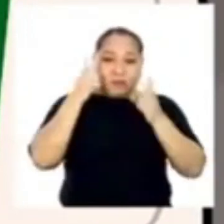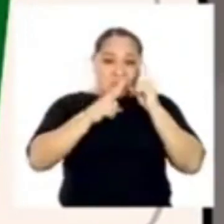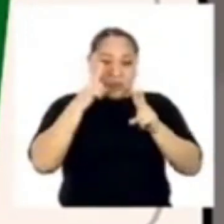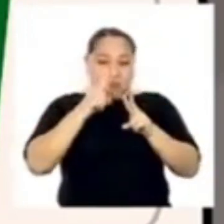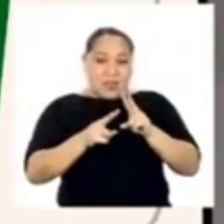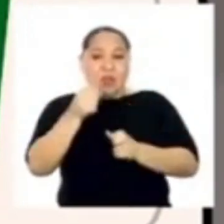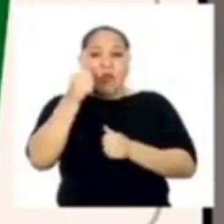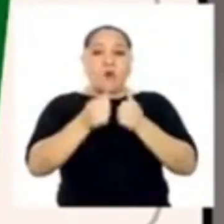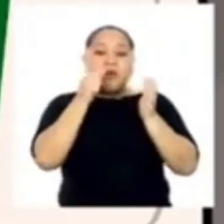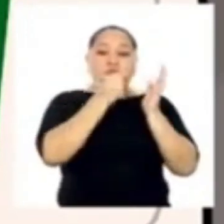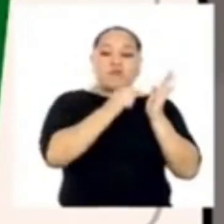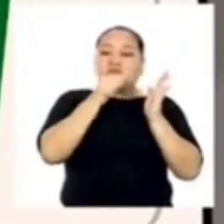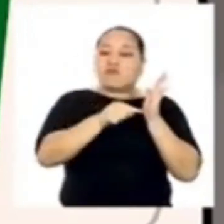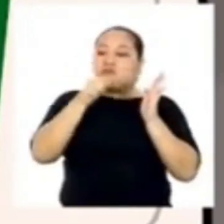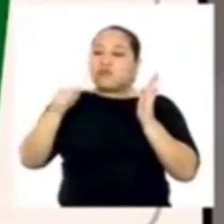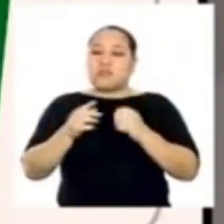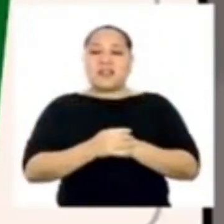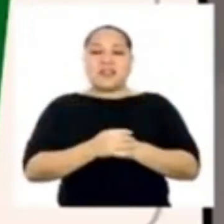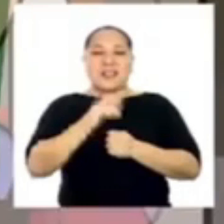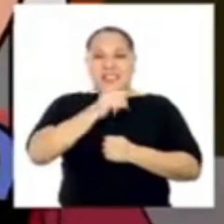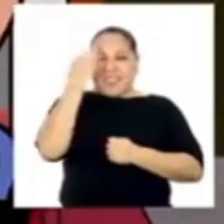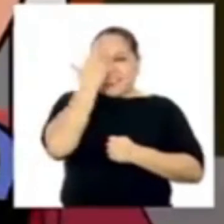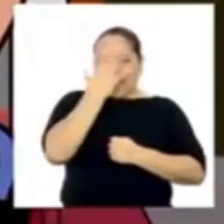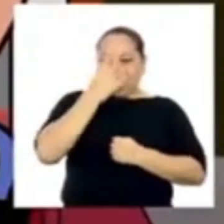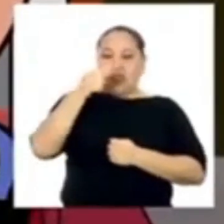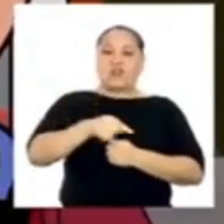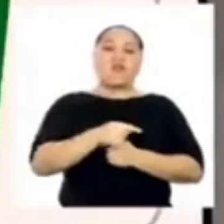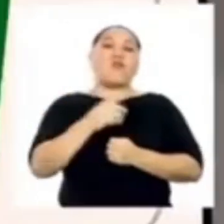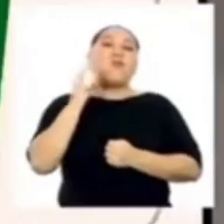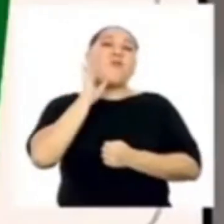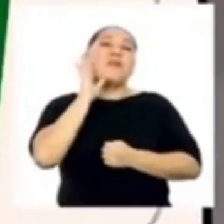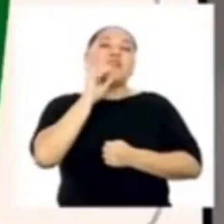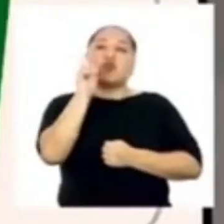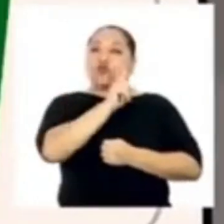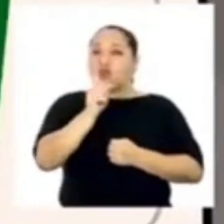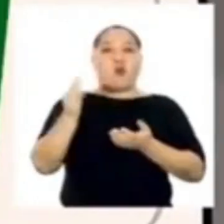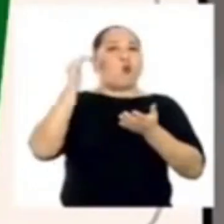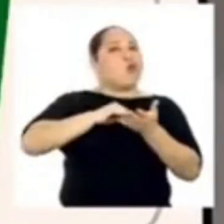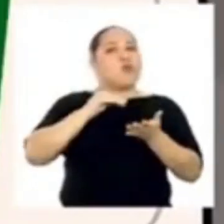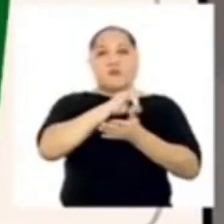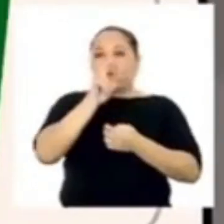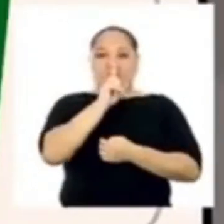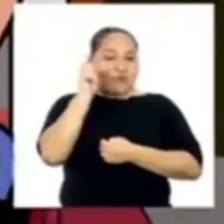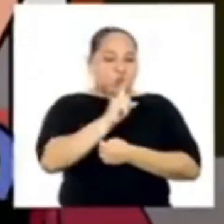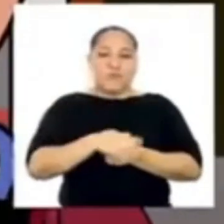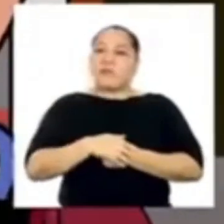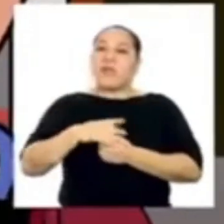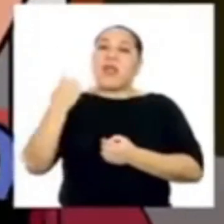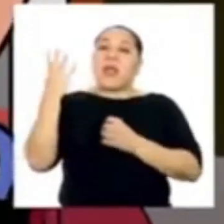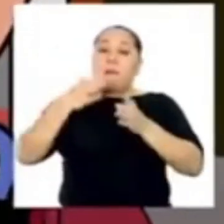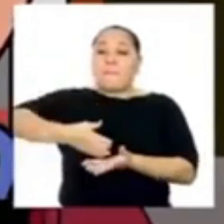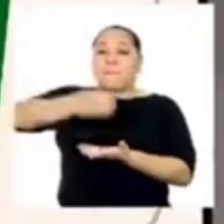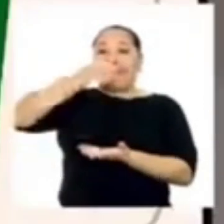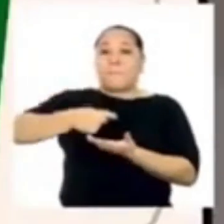municipalidad. Vamos a poder ver qué va en cada tacho. Tacho negro. Residuos no aprovechables.